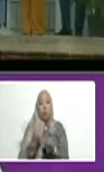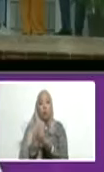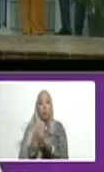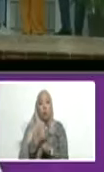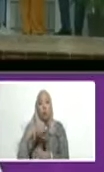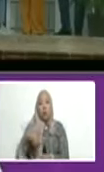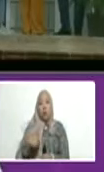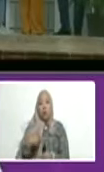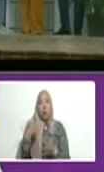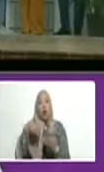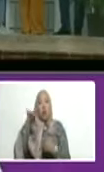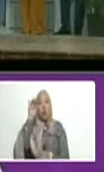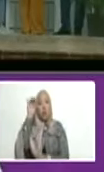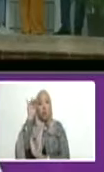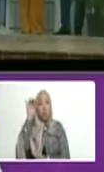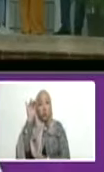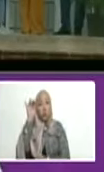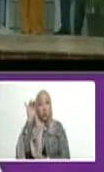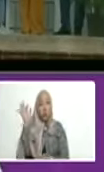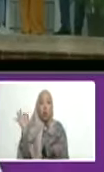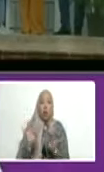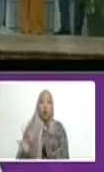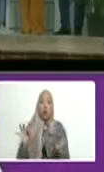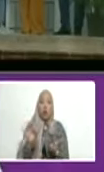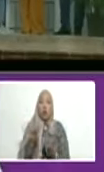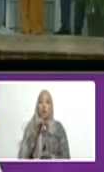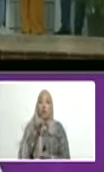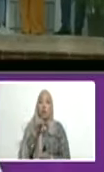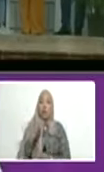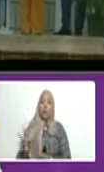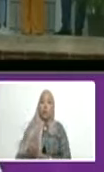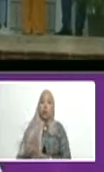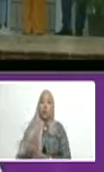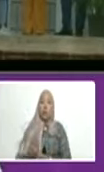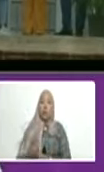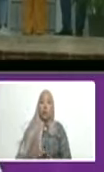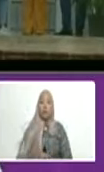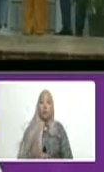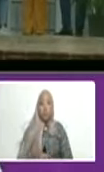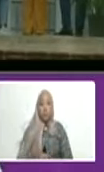nuestra marcha hacia el futuro. Nadie podrá detener a Venezuela.